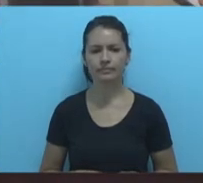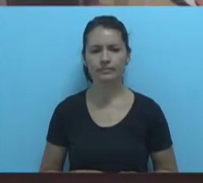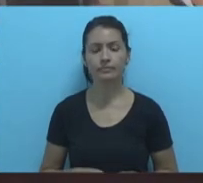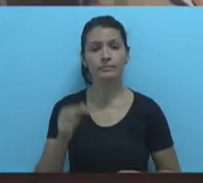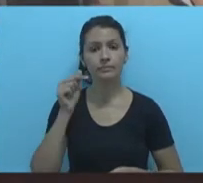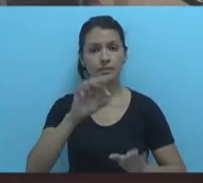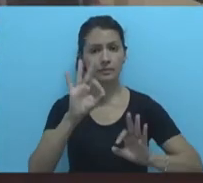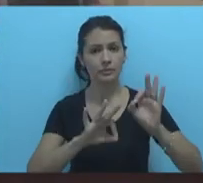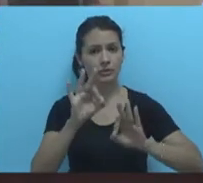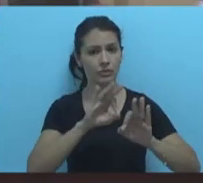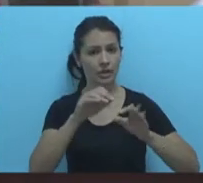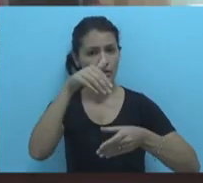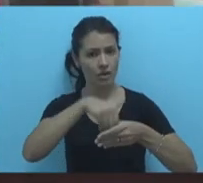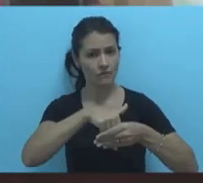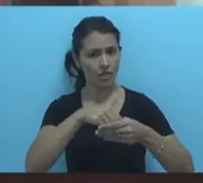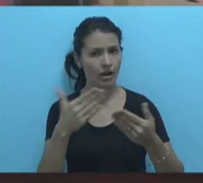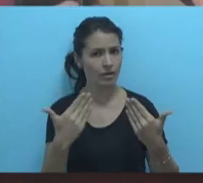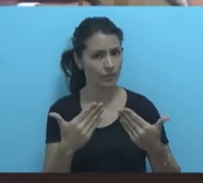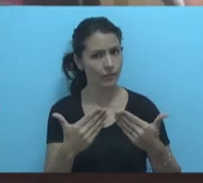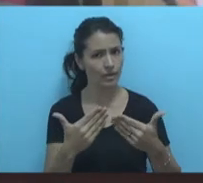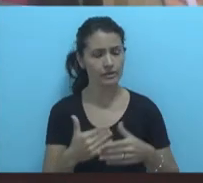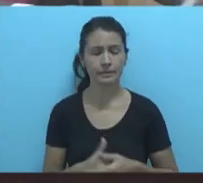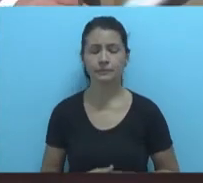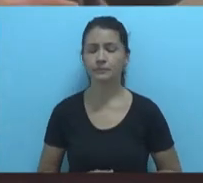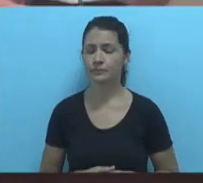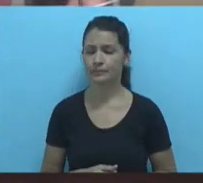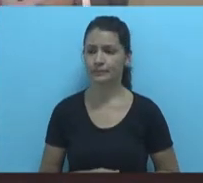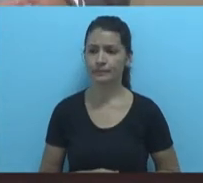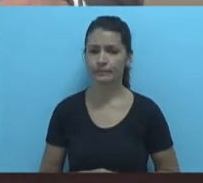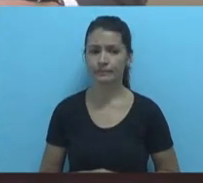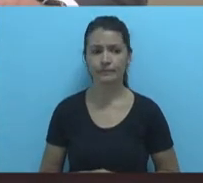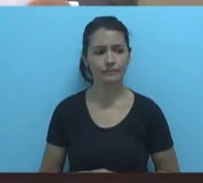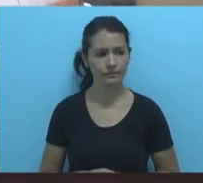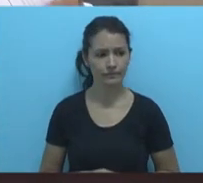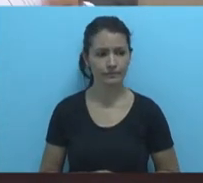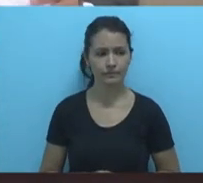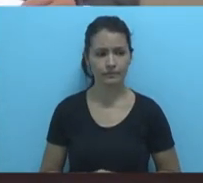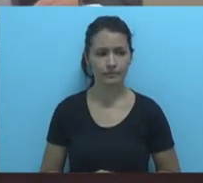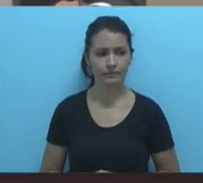A consideración el tratamiento sobre tablas del proyecto de comunicación. A votación,